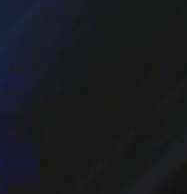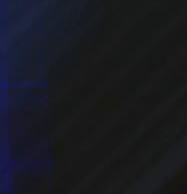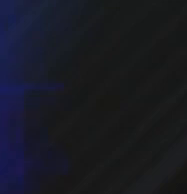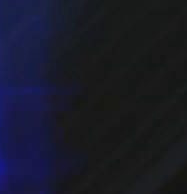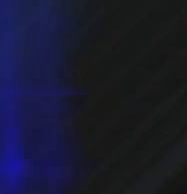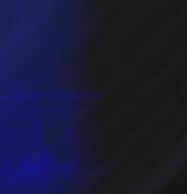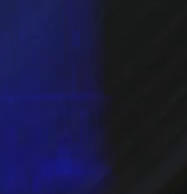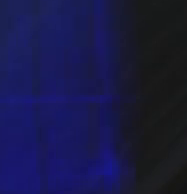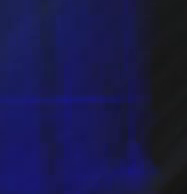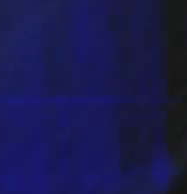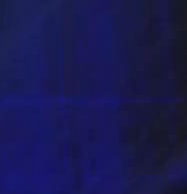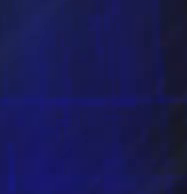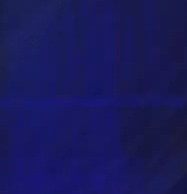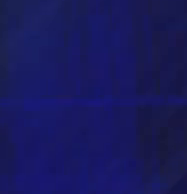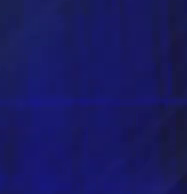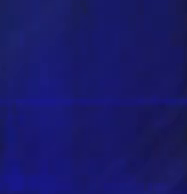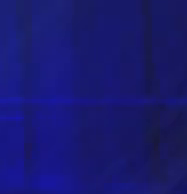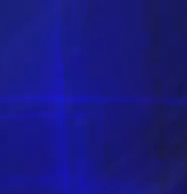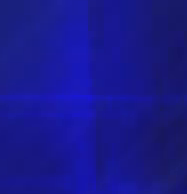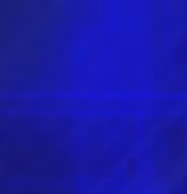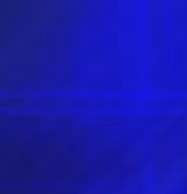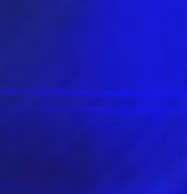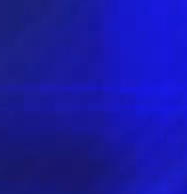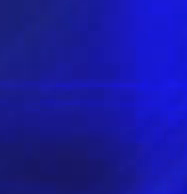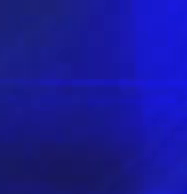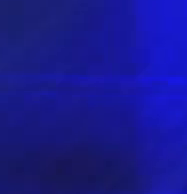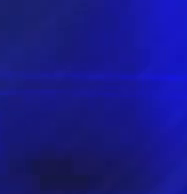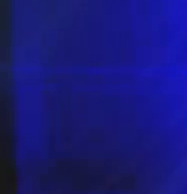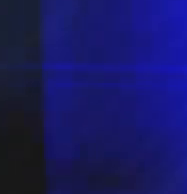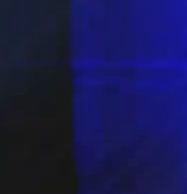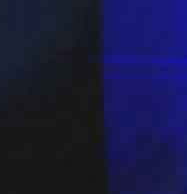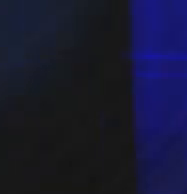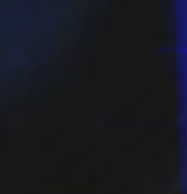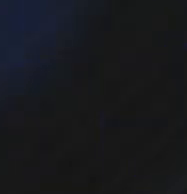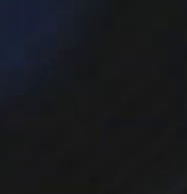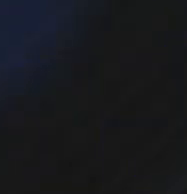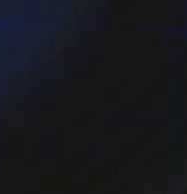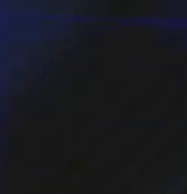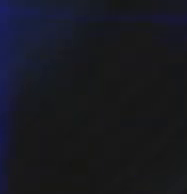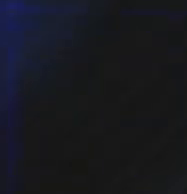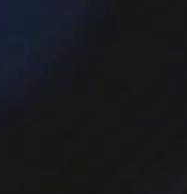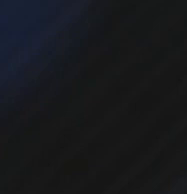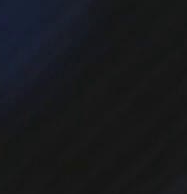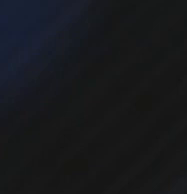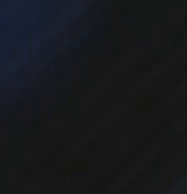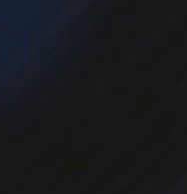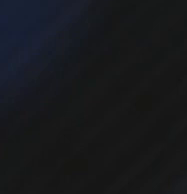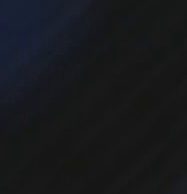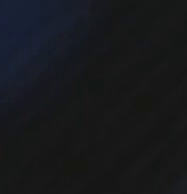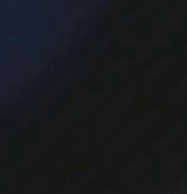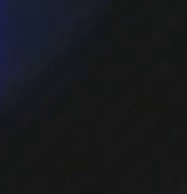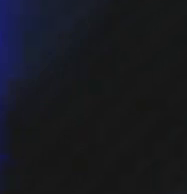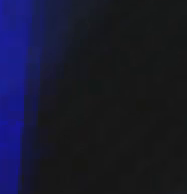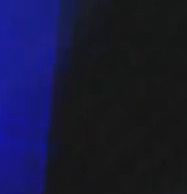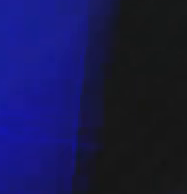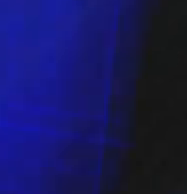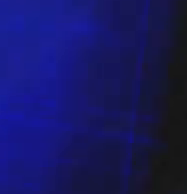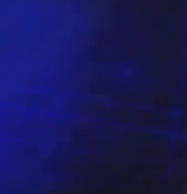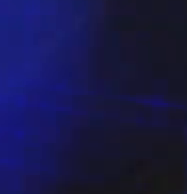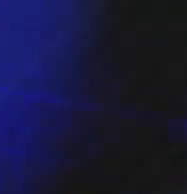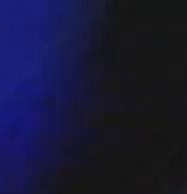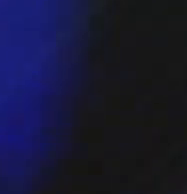cierta oportunidad Y Usted en qué Biblia Lee bueno Yo leo en una Biblia que tiene todos los